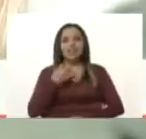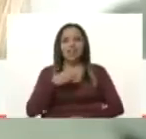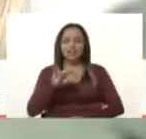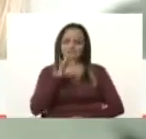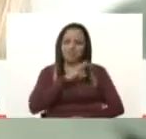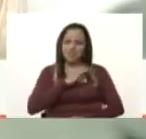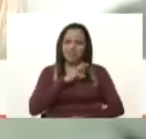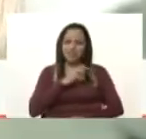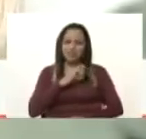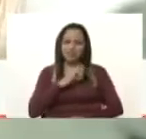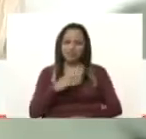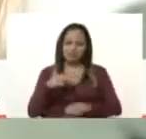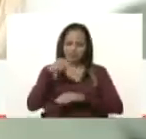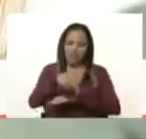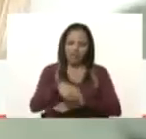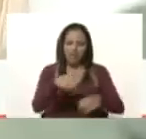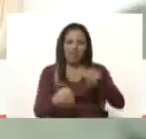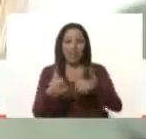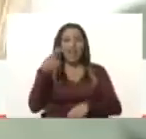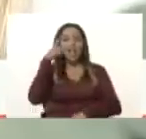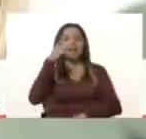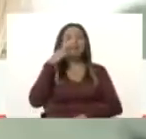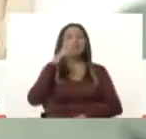que nos bajamos en el carro. Ahí va la primera,